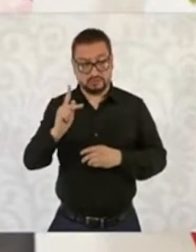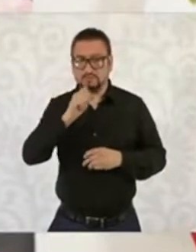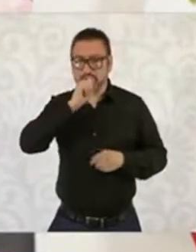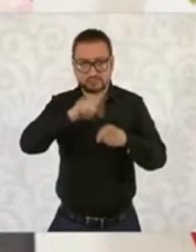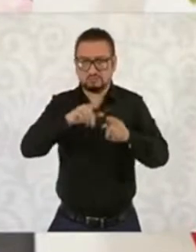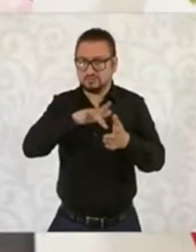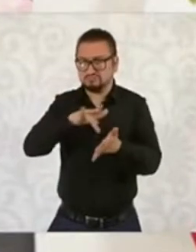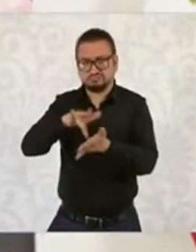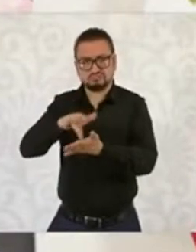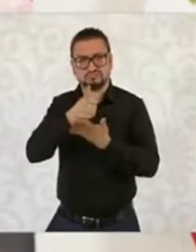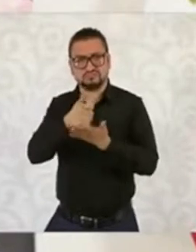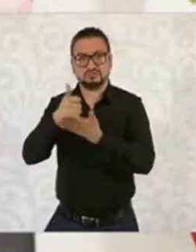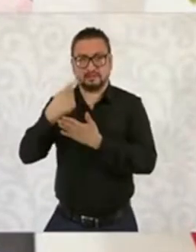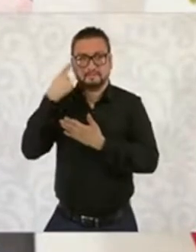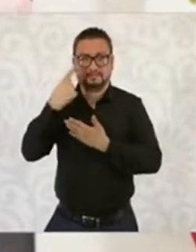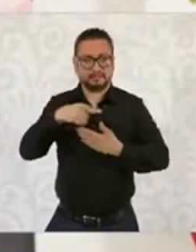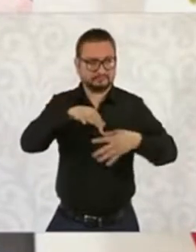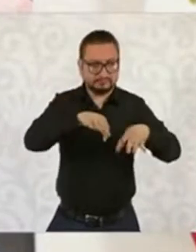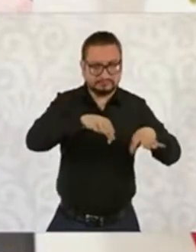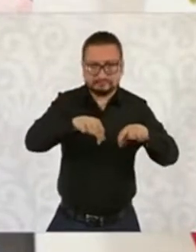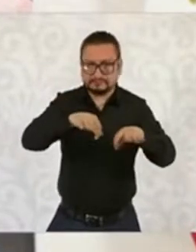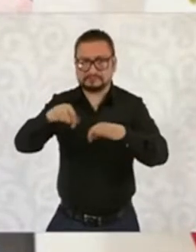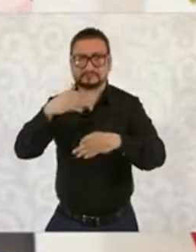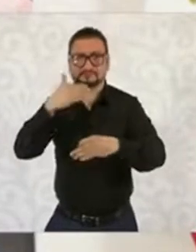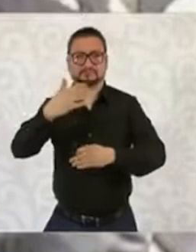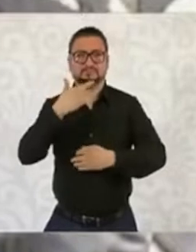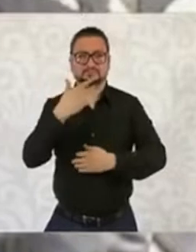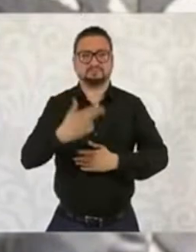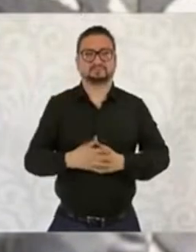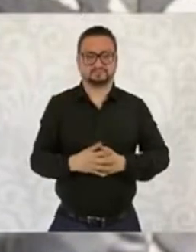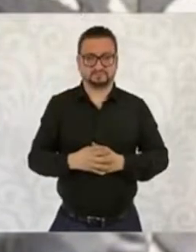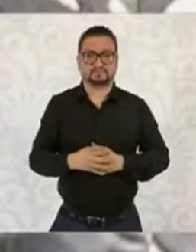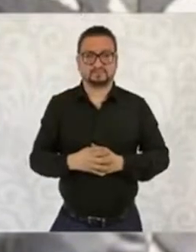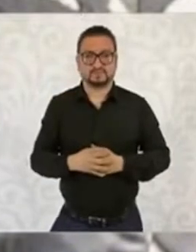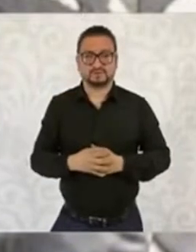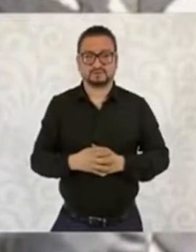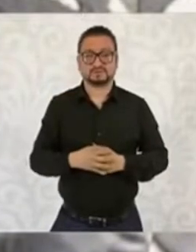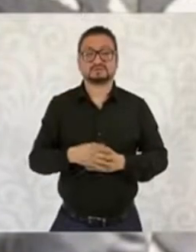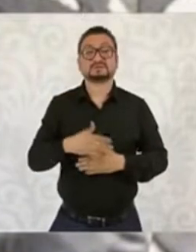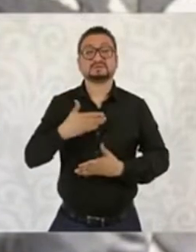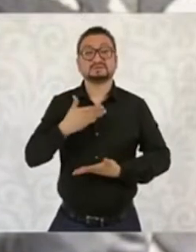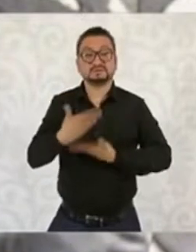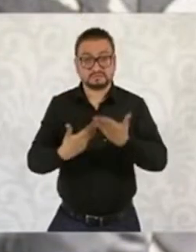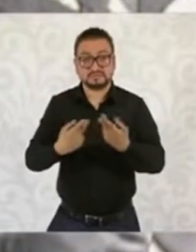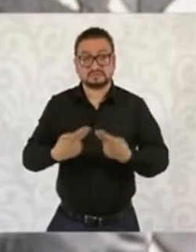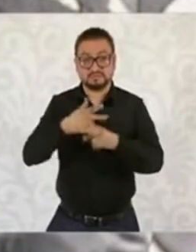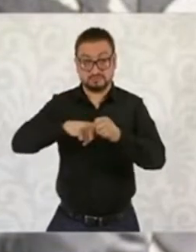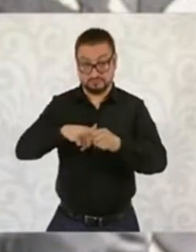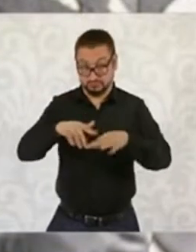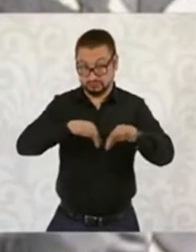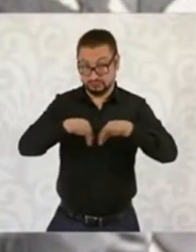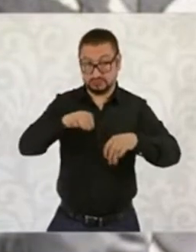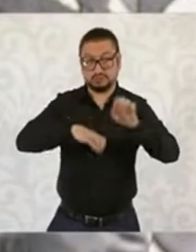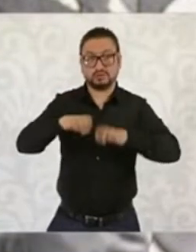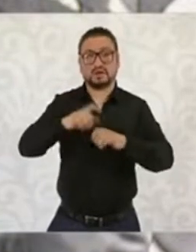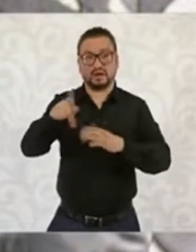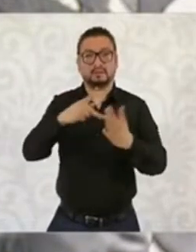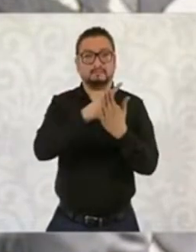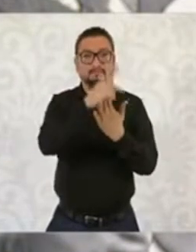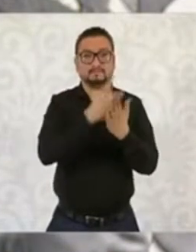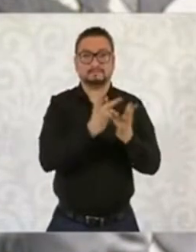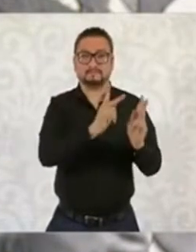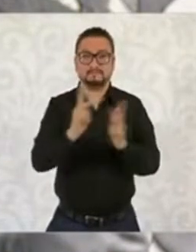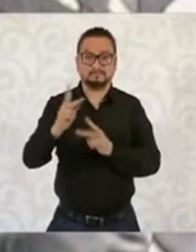al buen ambiente laboral que ya destacamos. Desde el Servicio Nacional de Empleo también se participa en el Plan México